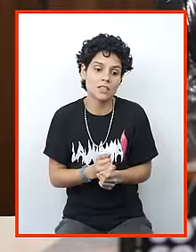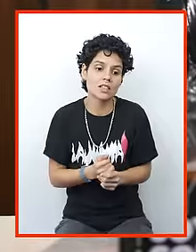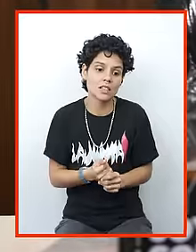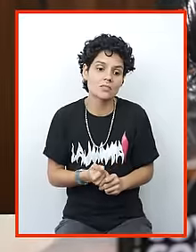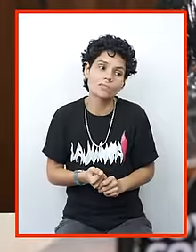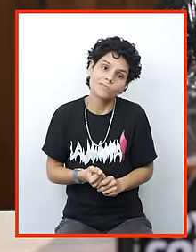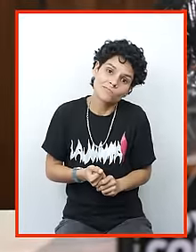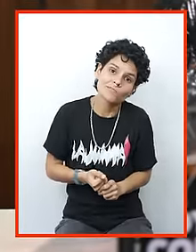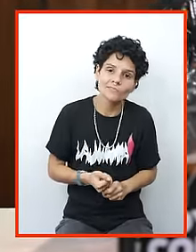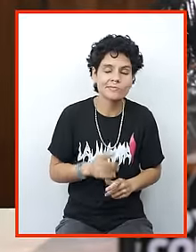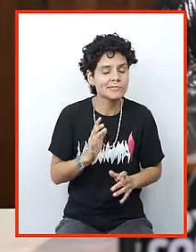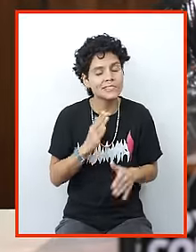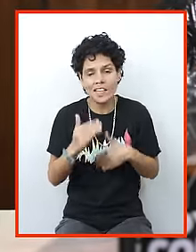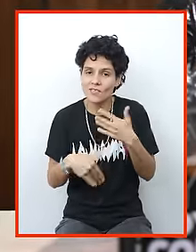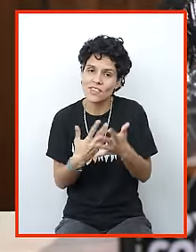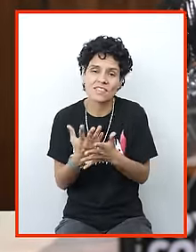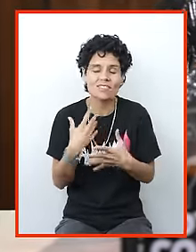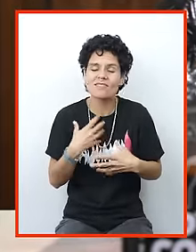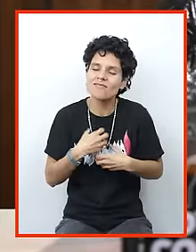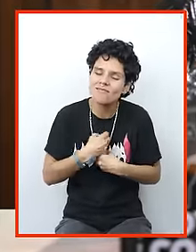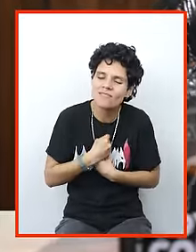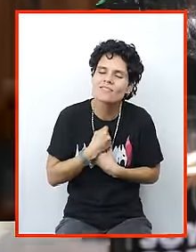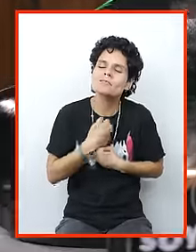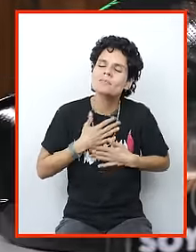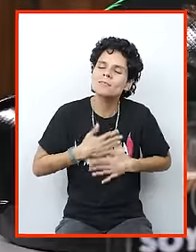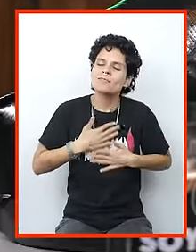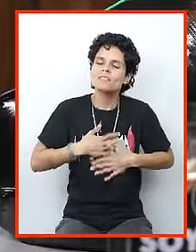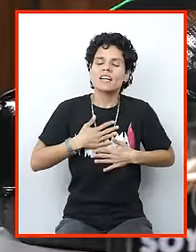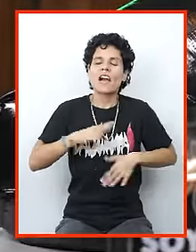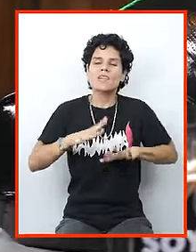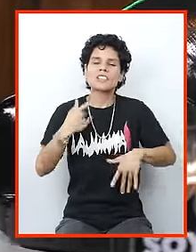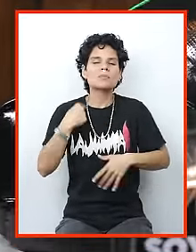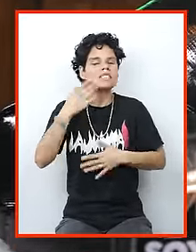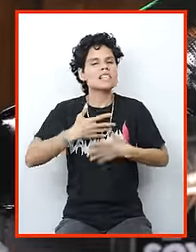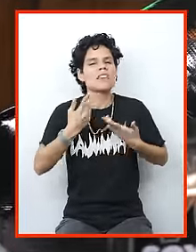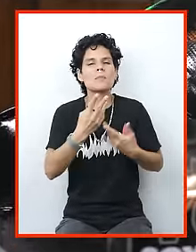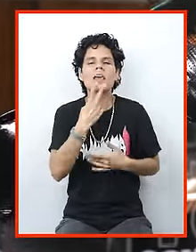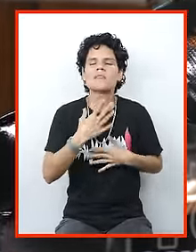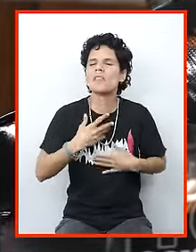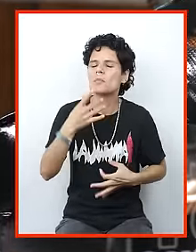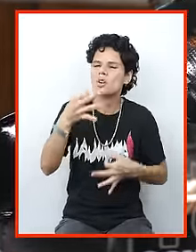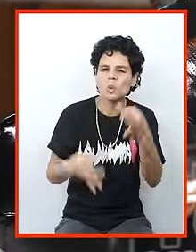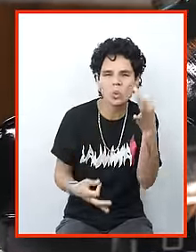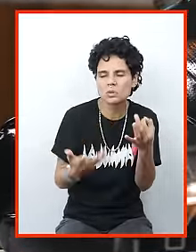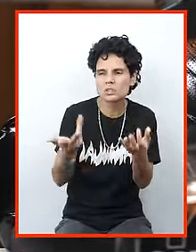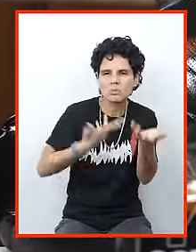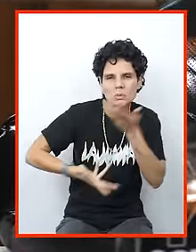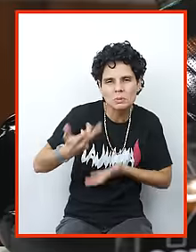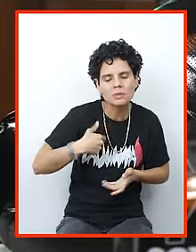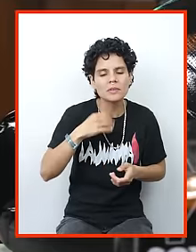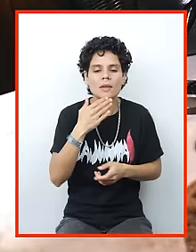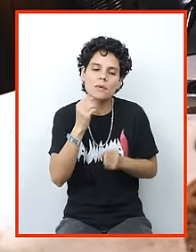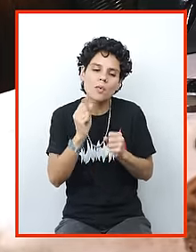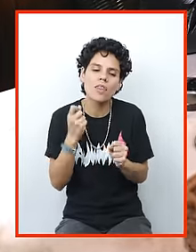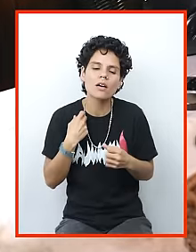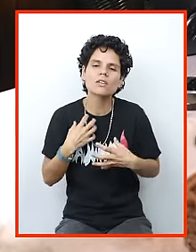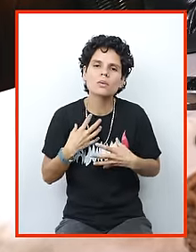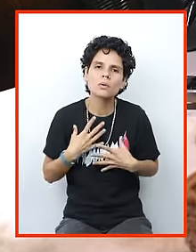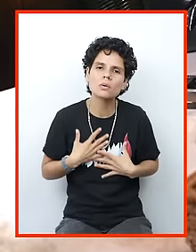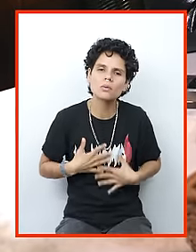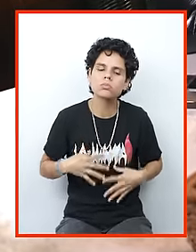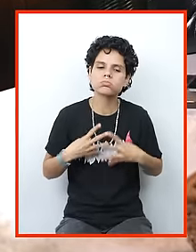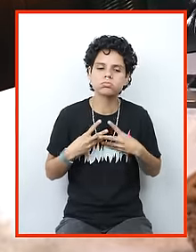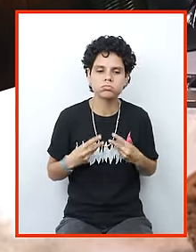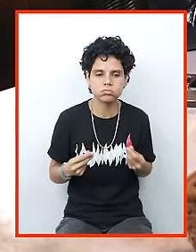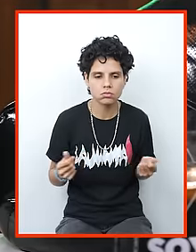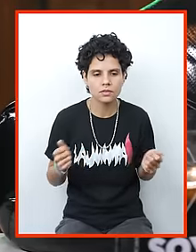Se trabaja todo eso, esos dolores, esas penas, sí. esas carencias, esas injusticias que a veces uno piensa que le ha dado la vida. Es loco lo que produce